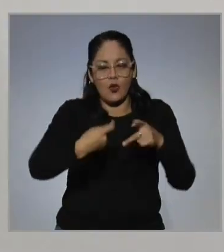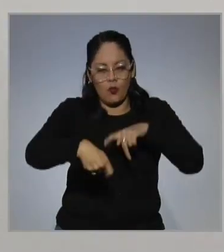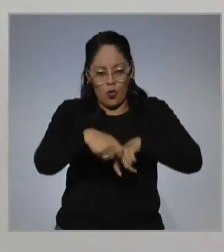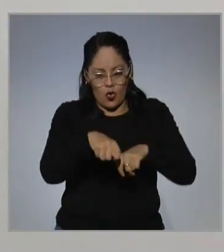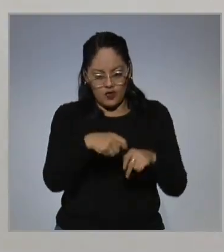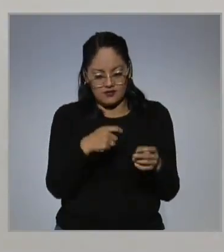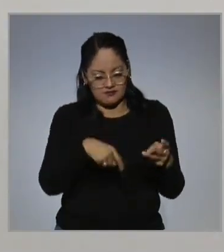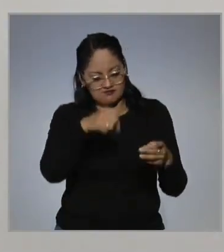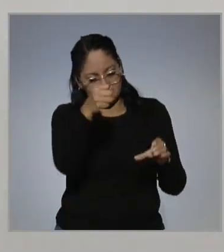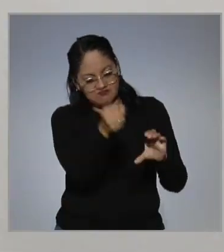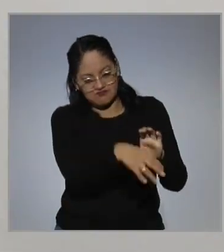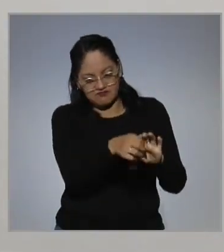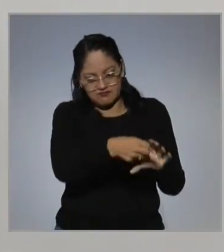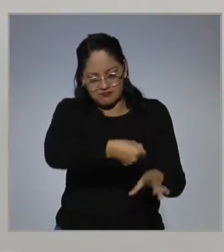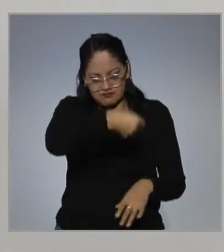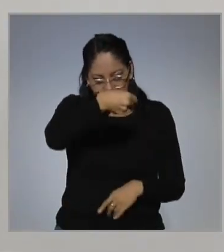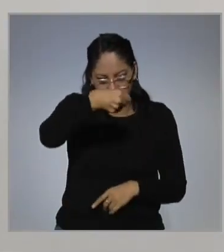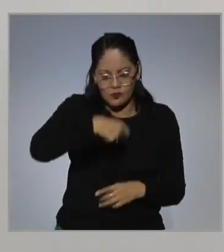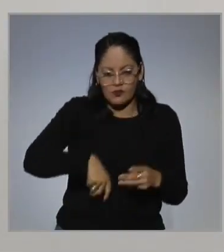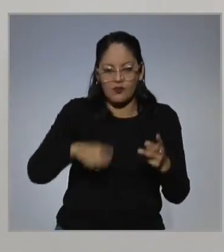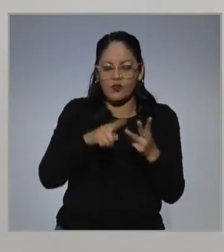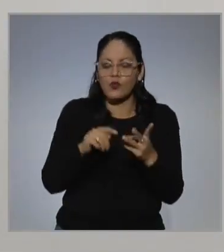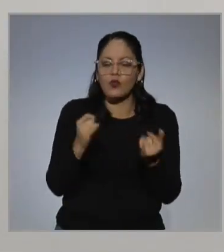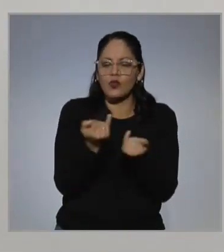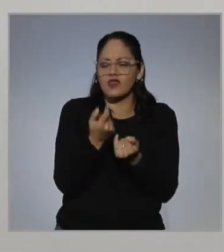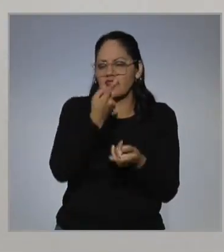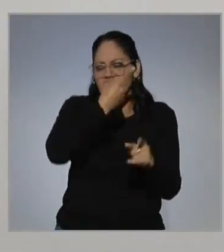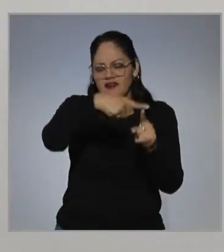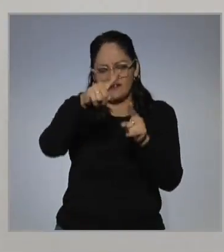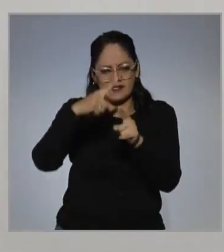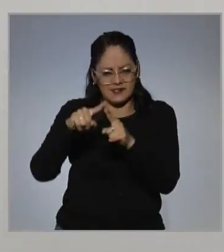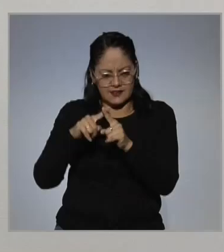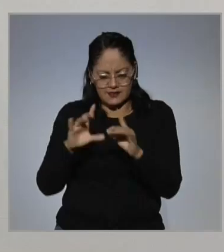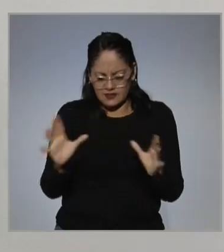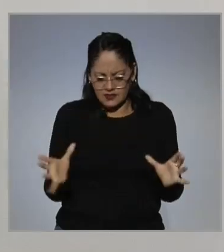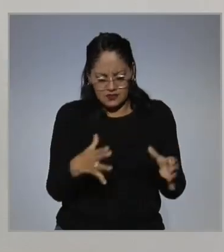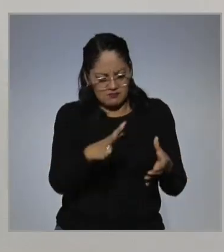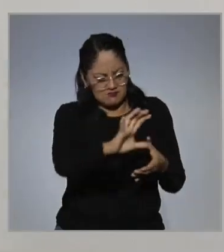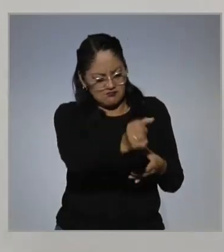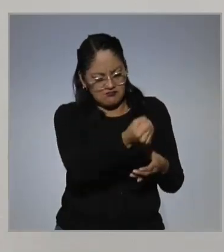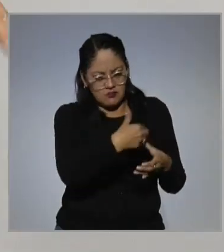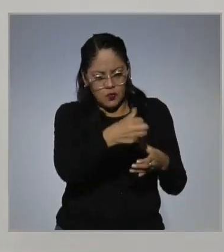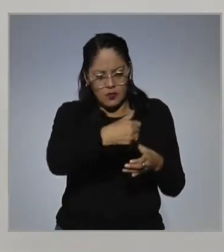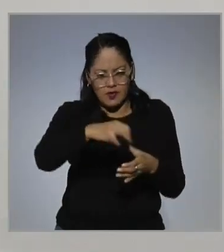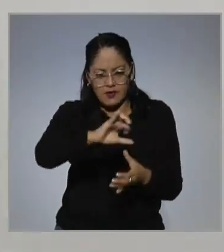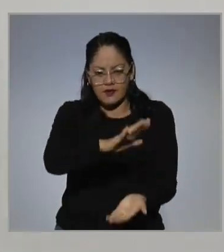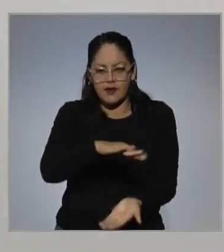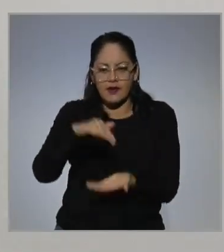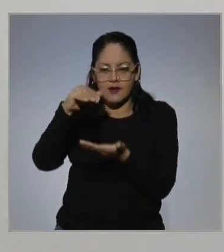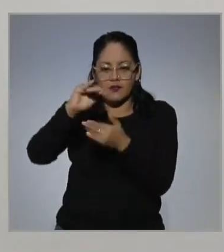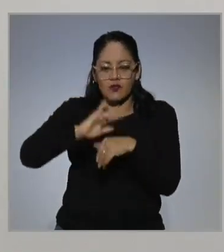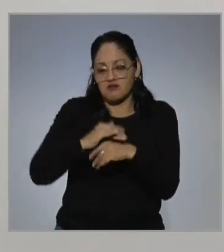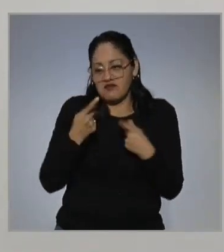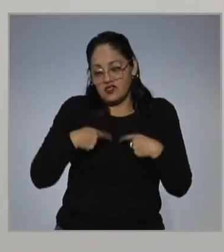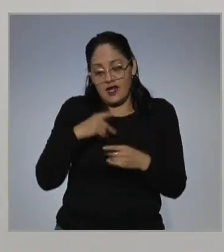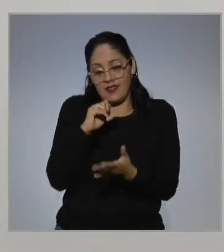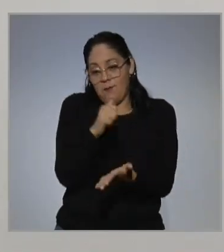o te la dan o ahora sí que en diversos recipientes, iba a decir marcas, pero porque la gente lo maneja